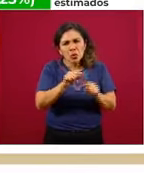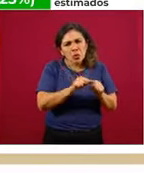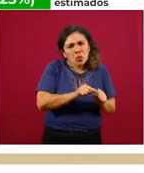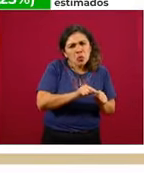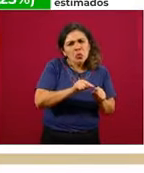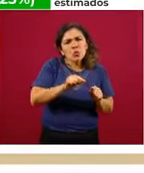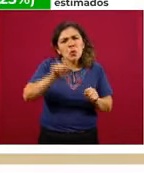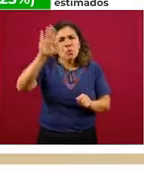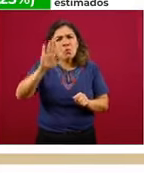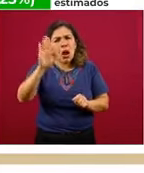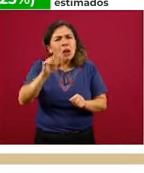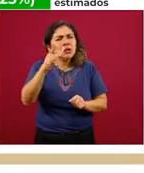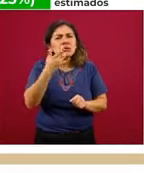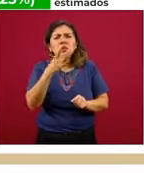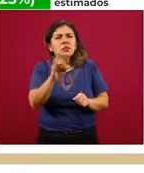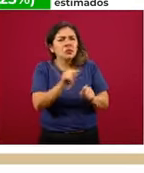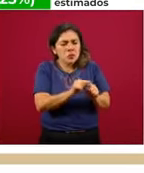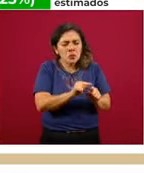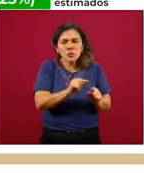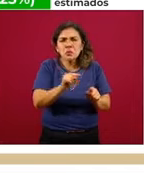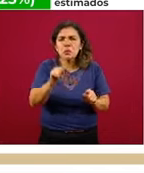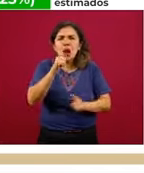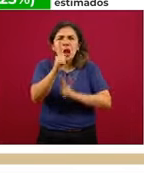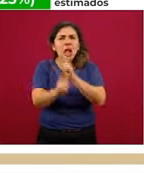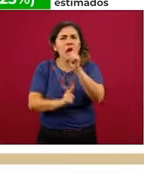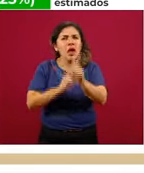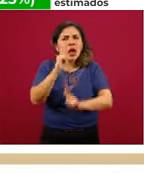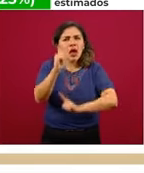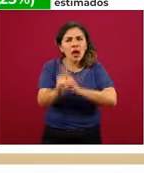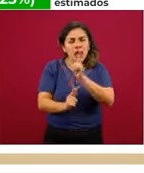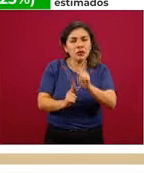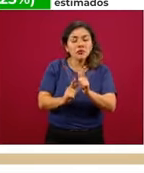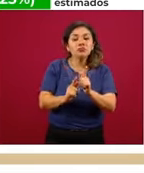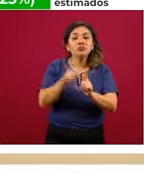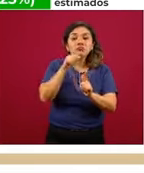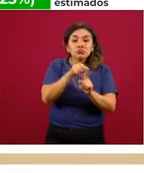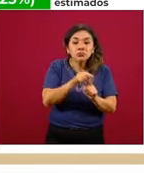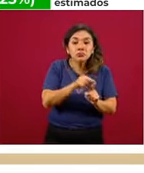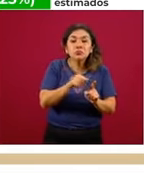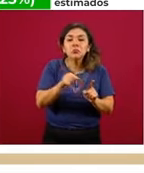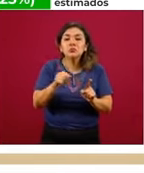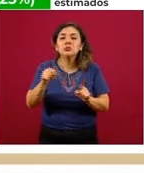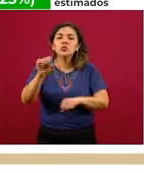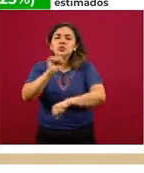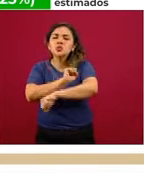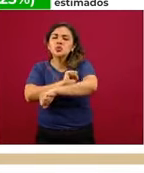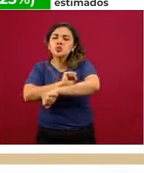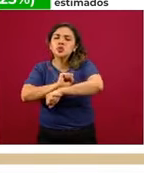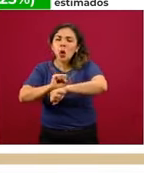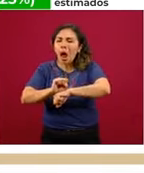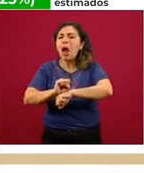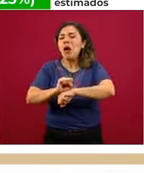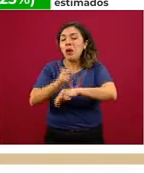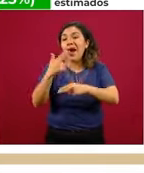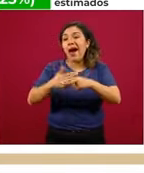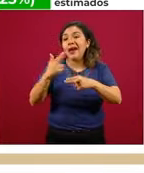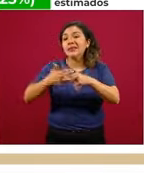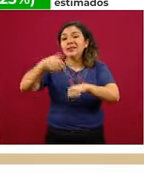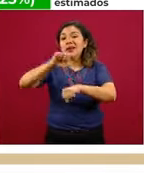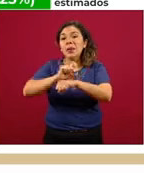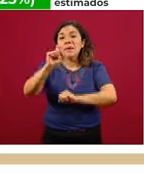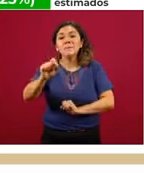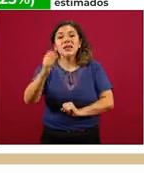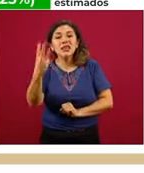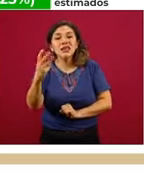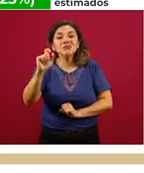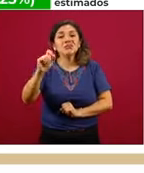18, pareciera primero una aceleración ligera, una aceleración suave hasta prácticamente la semana